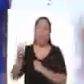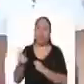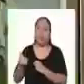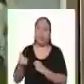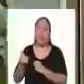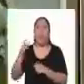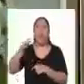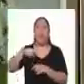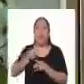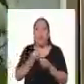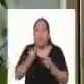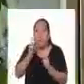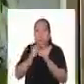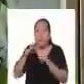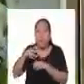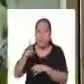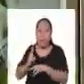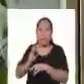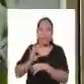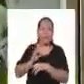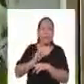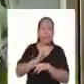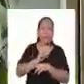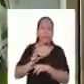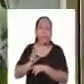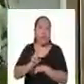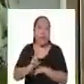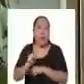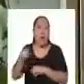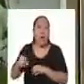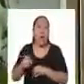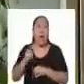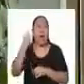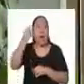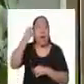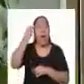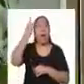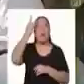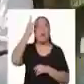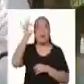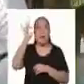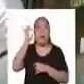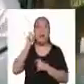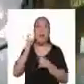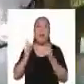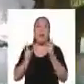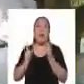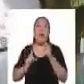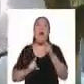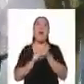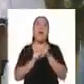la demanda, la llegada de personas genera una demanda de productos que tiene que ser resuelta, ¿no?